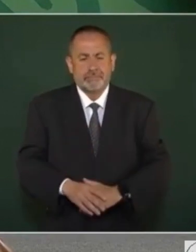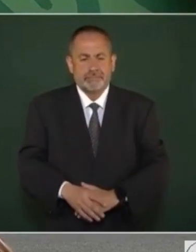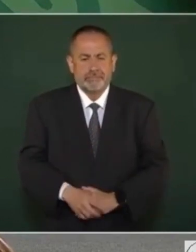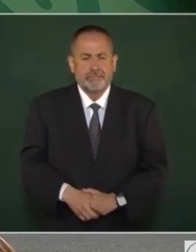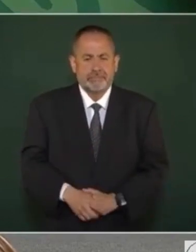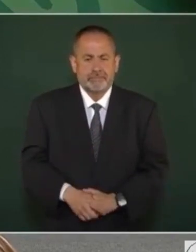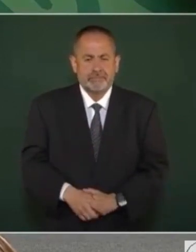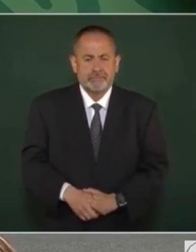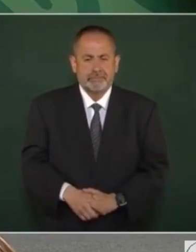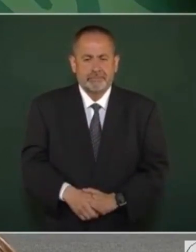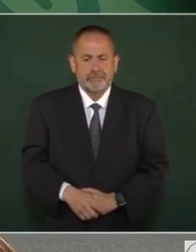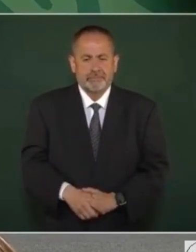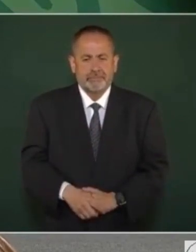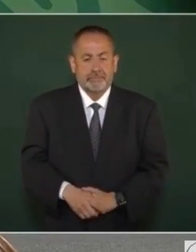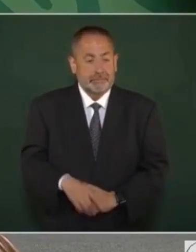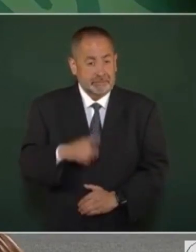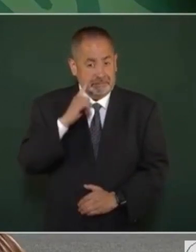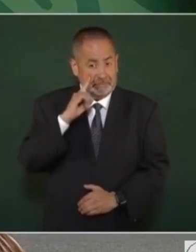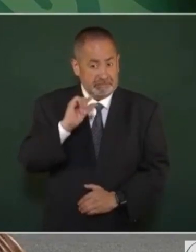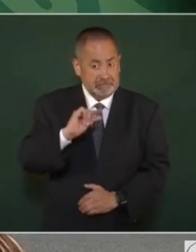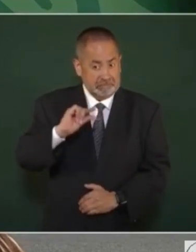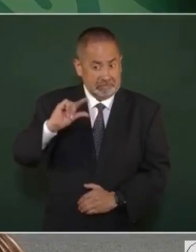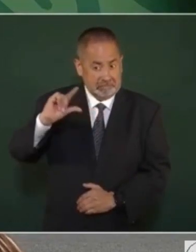Y mire.